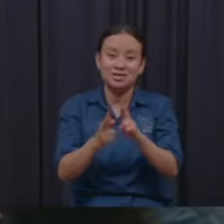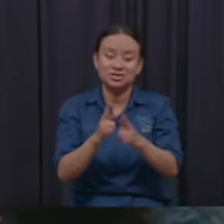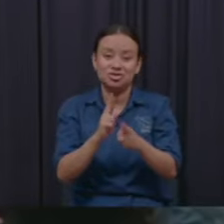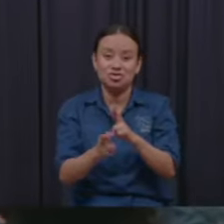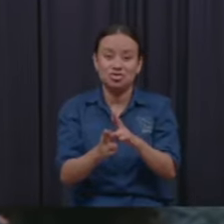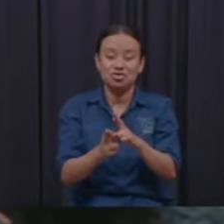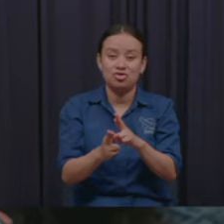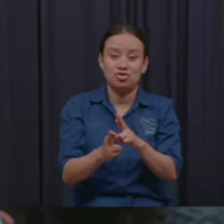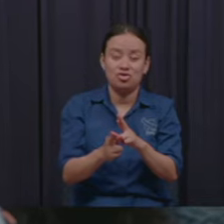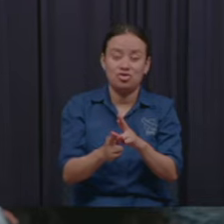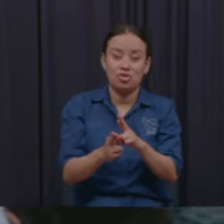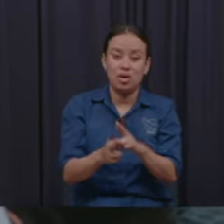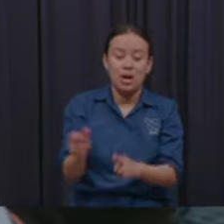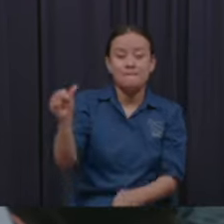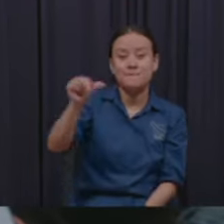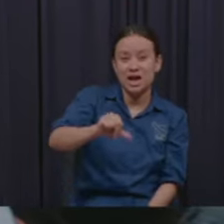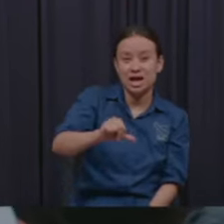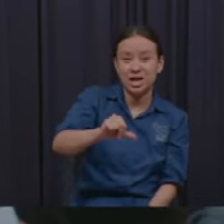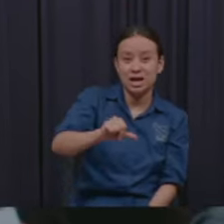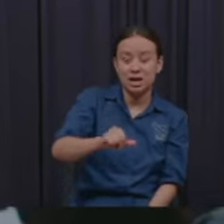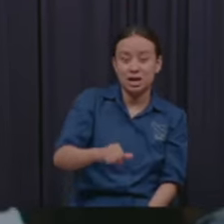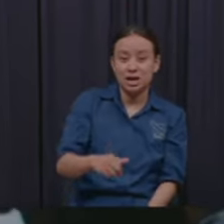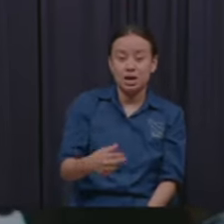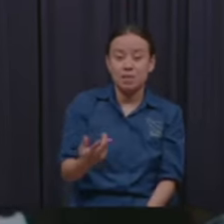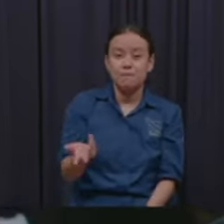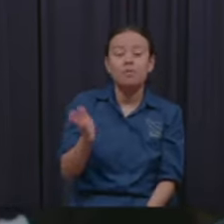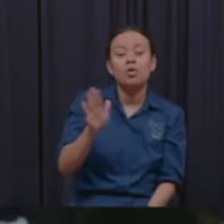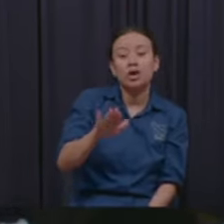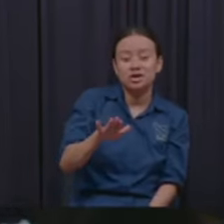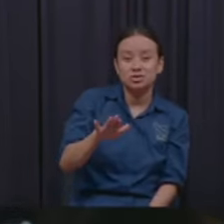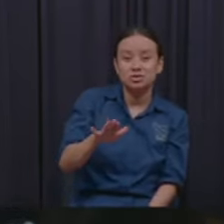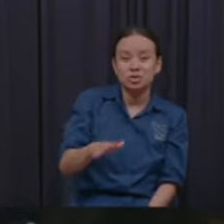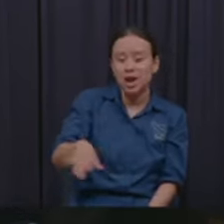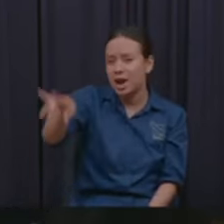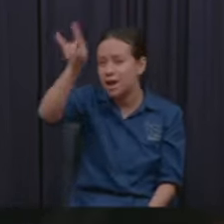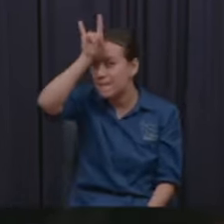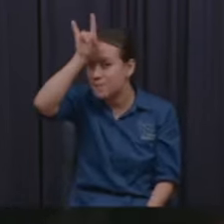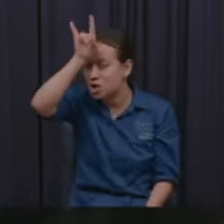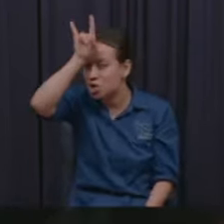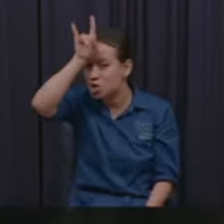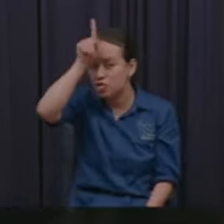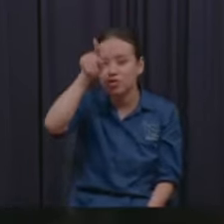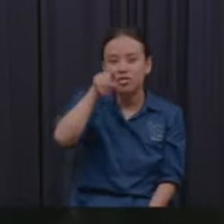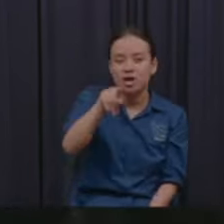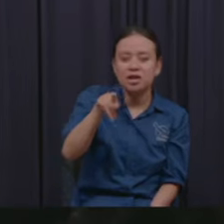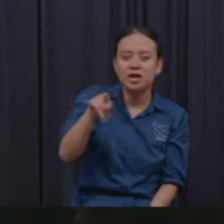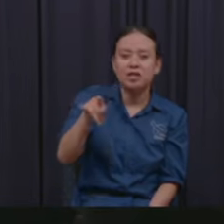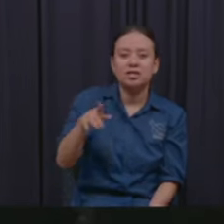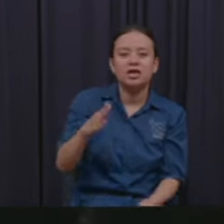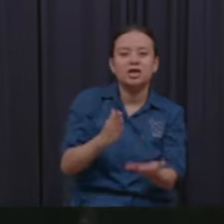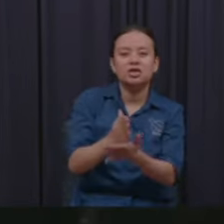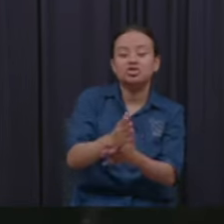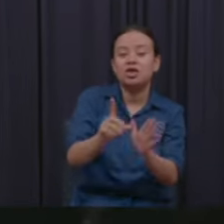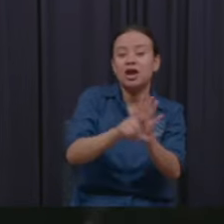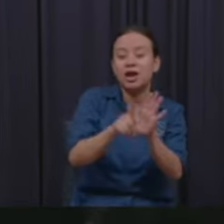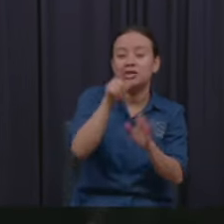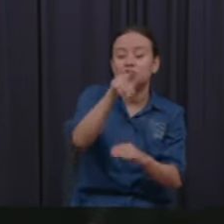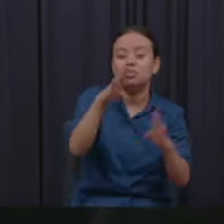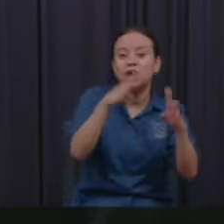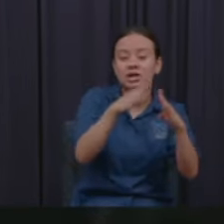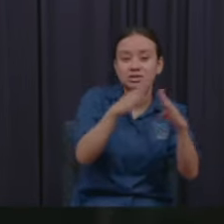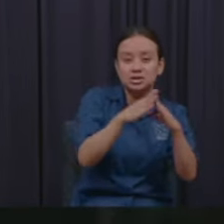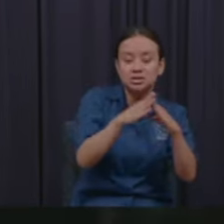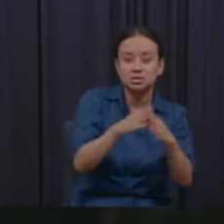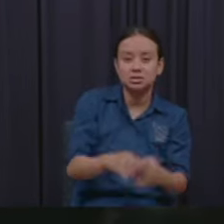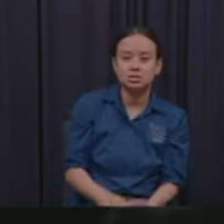incorrecta? Y es por eso que el enemigo tiene derecho legal en la casa. No,